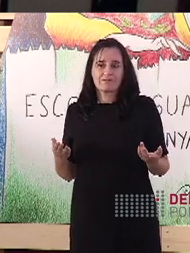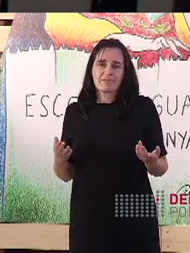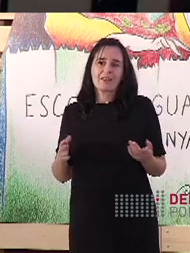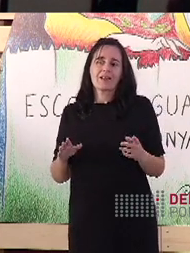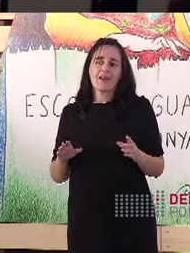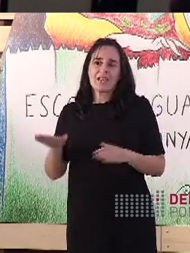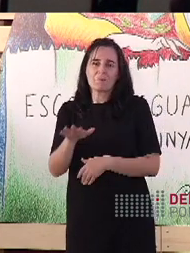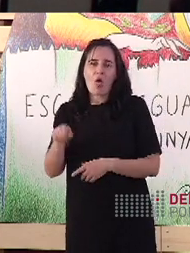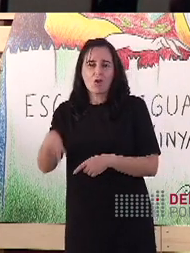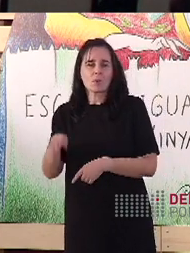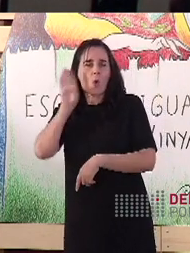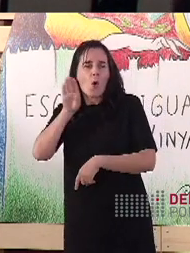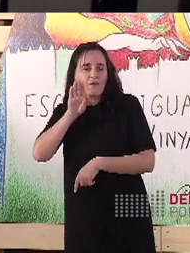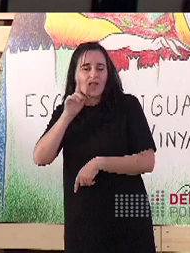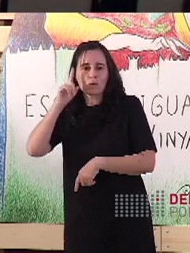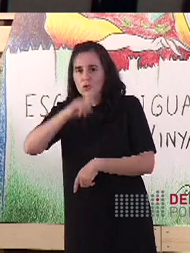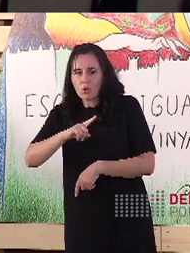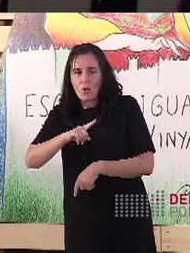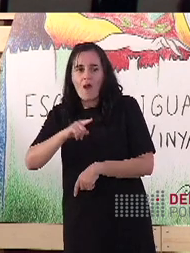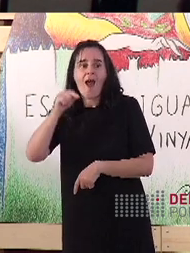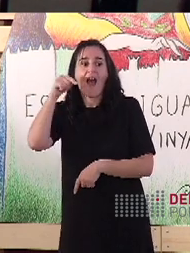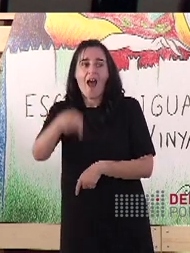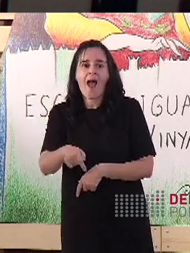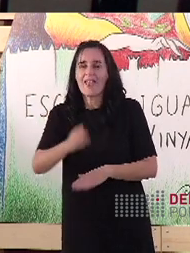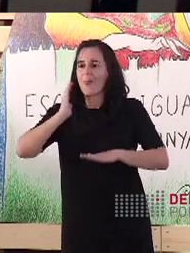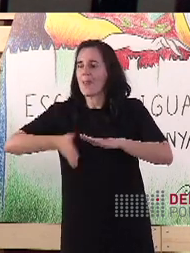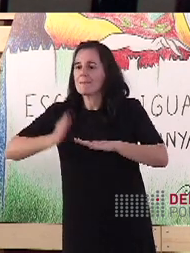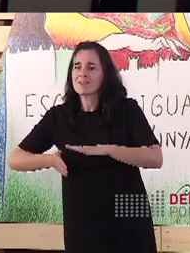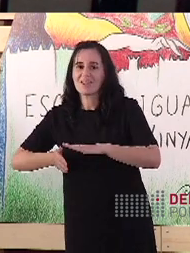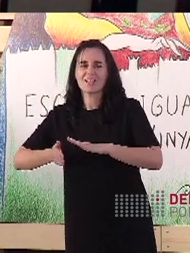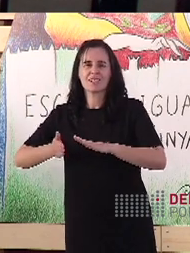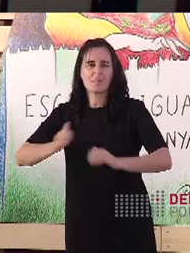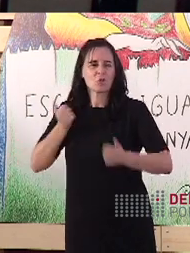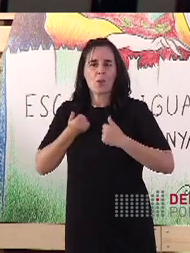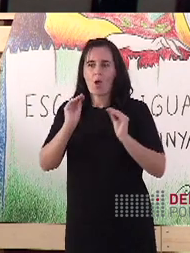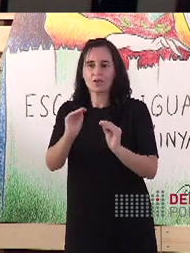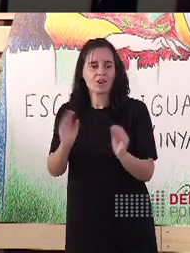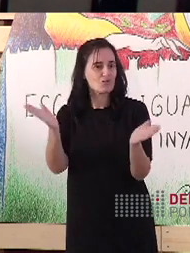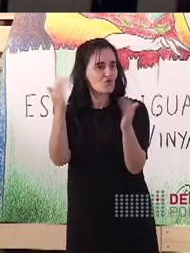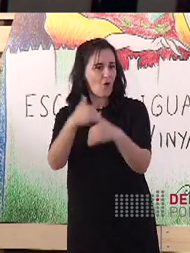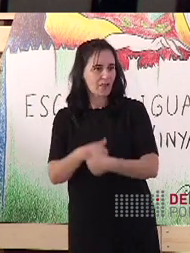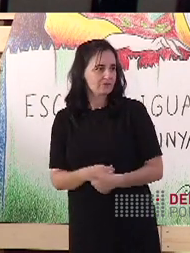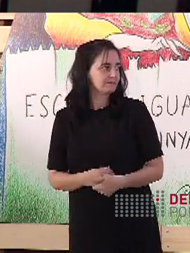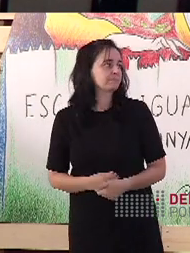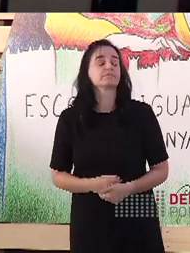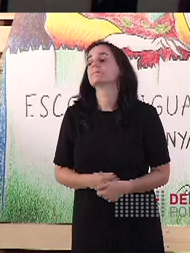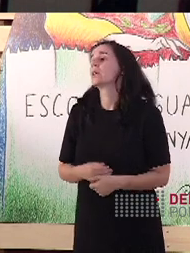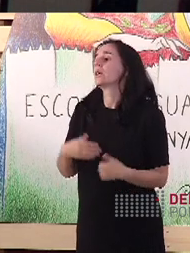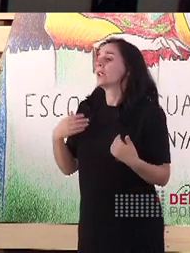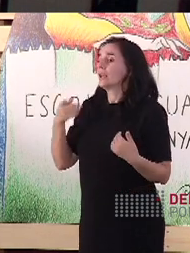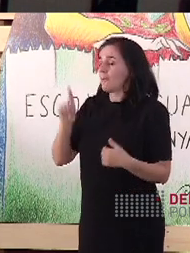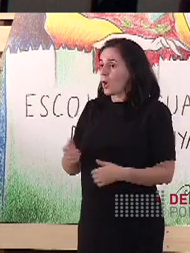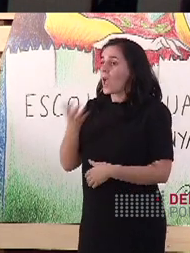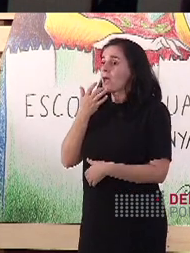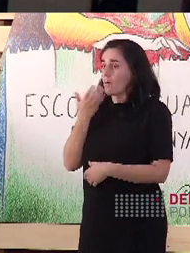y la prostitución, nadie os va a poner cotas a esa masculinidad hegemónica. De hecho, un muy buen ejemplo